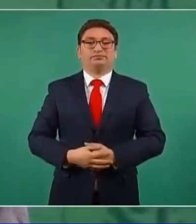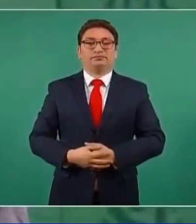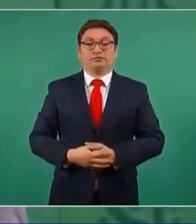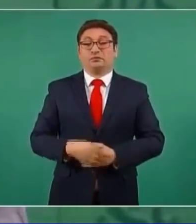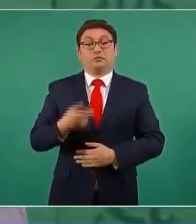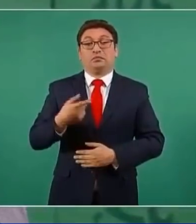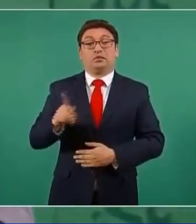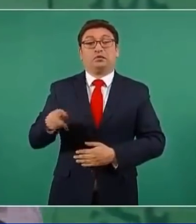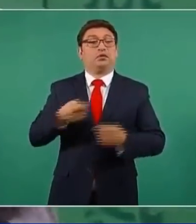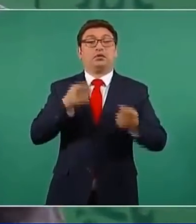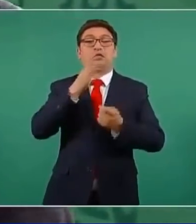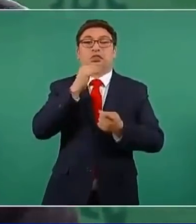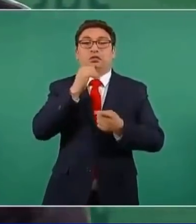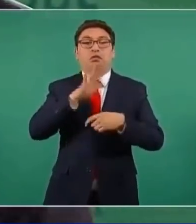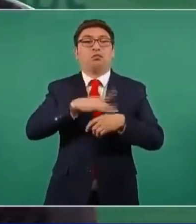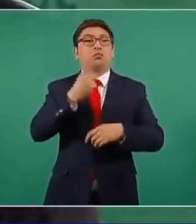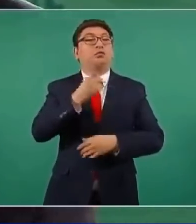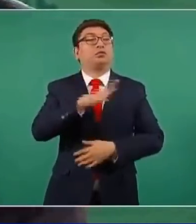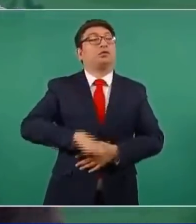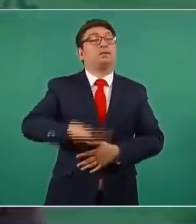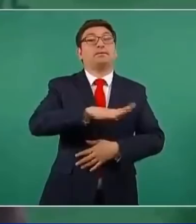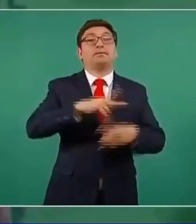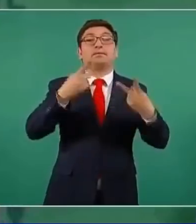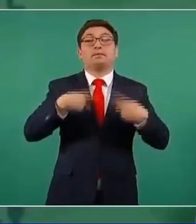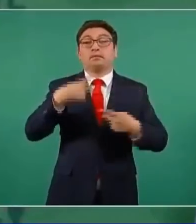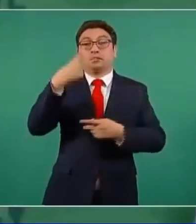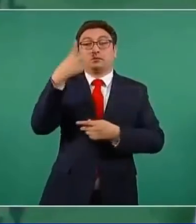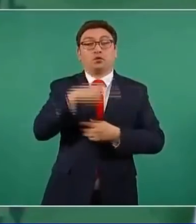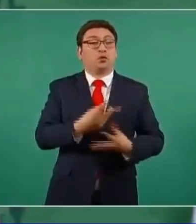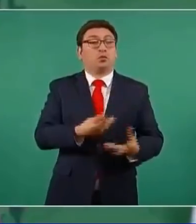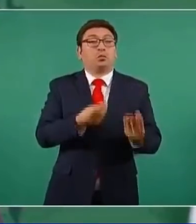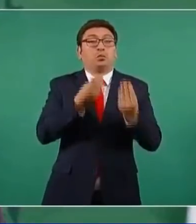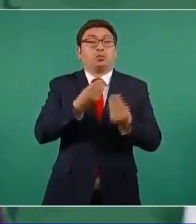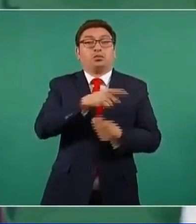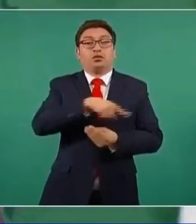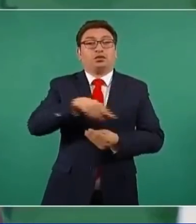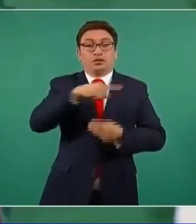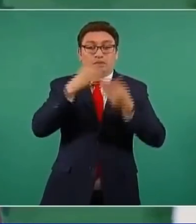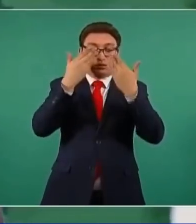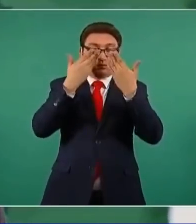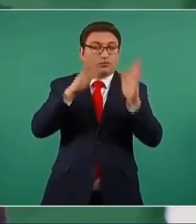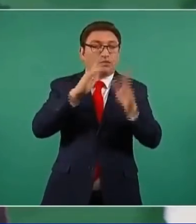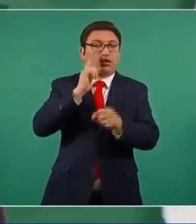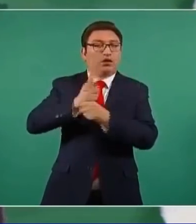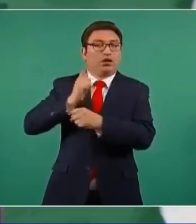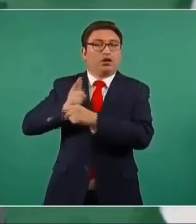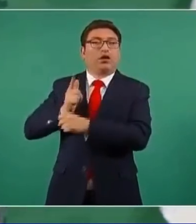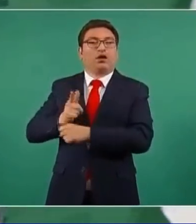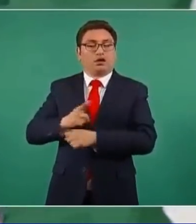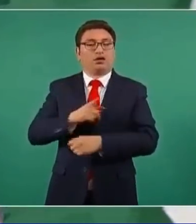Pero no pudieron porque el pueblo es mucha pieza y la gente se da cuenta. Ayer hablaba yo